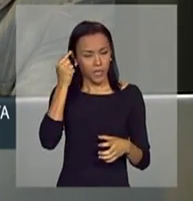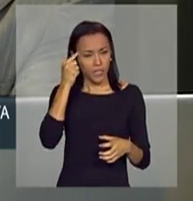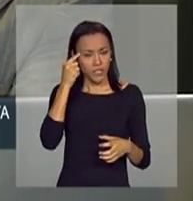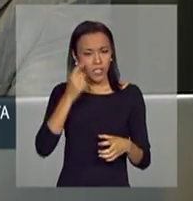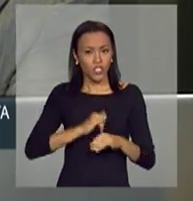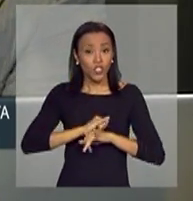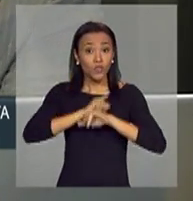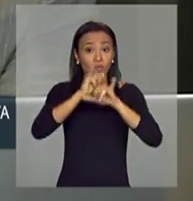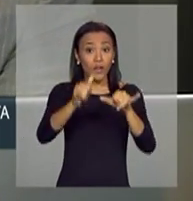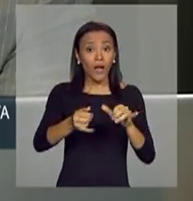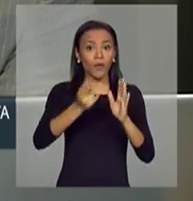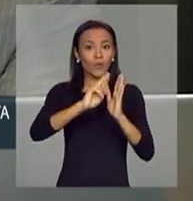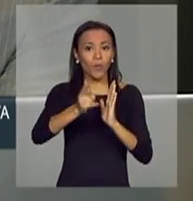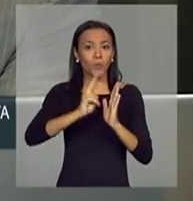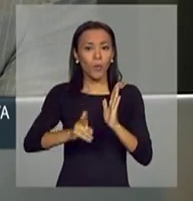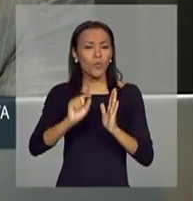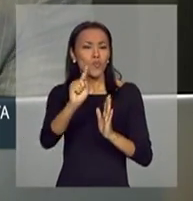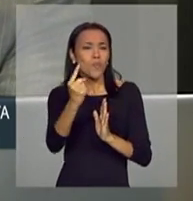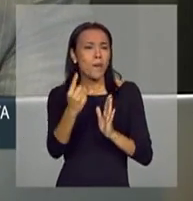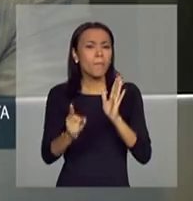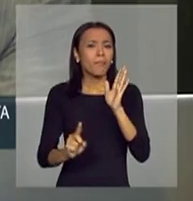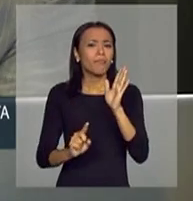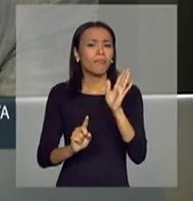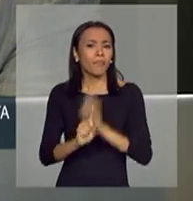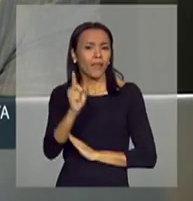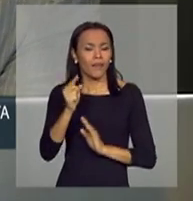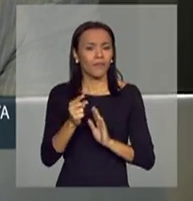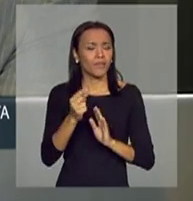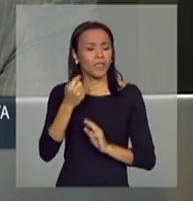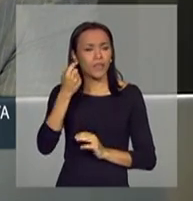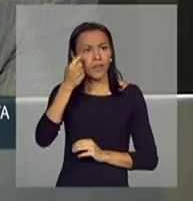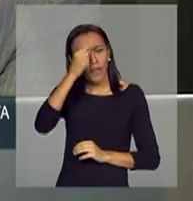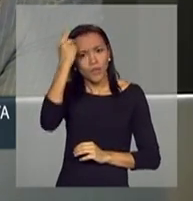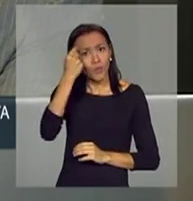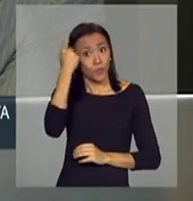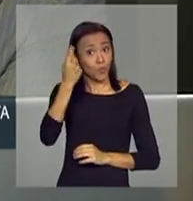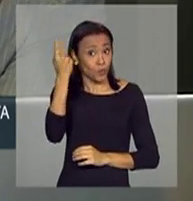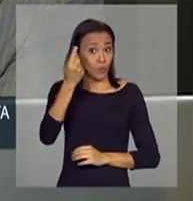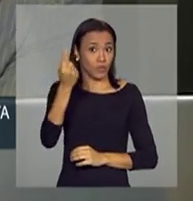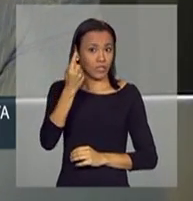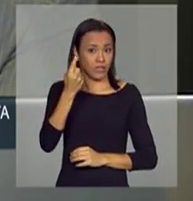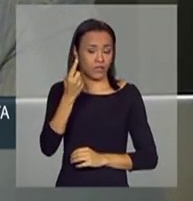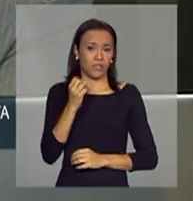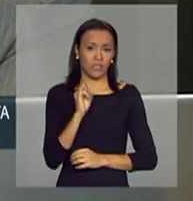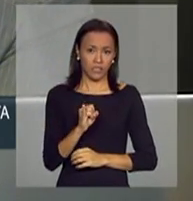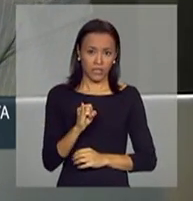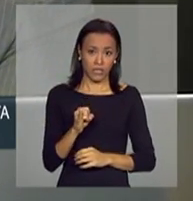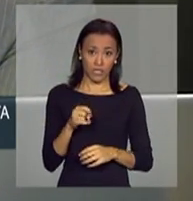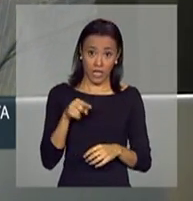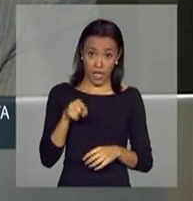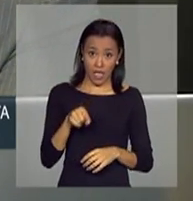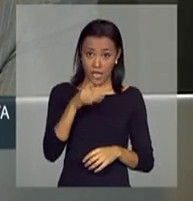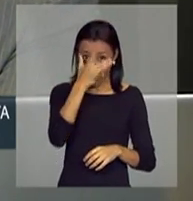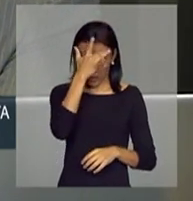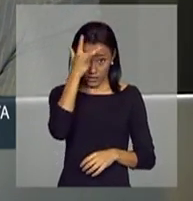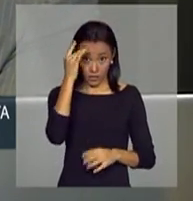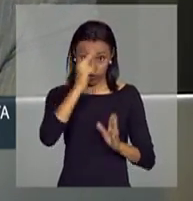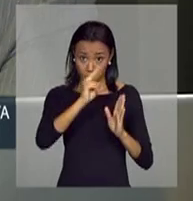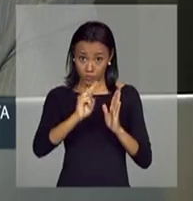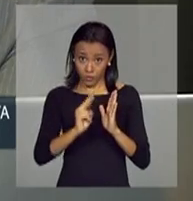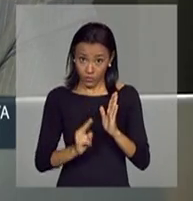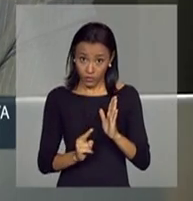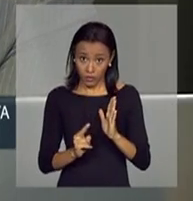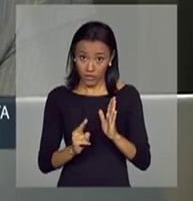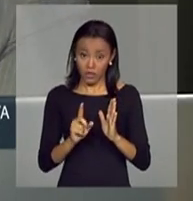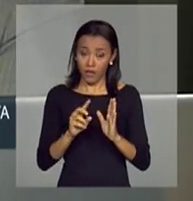preguntas que surge va a ser o es si es que la comisión le da a estas personas nombradas las garantías de